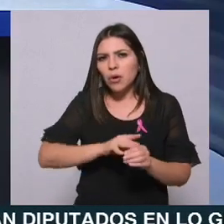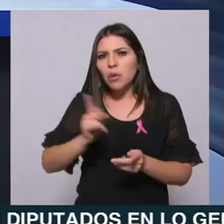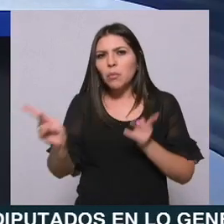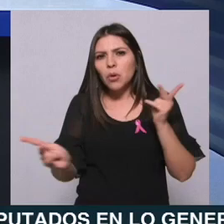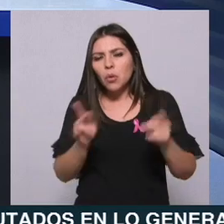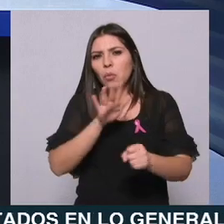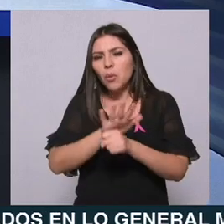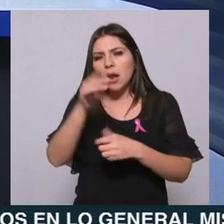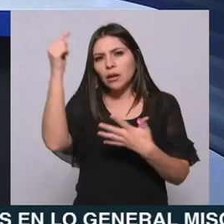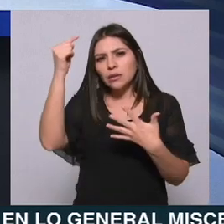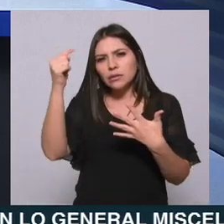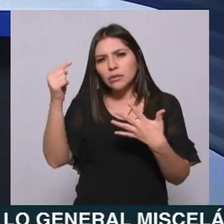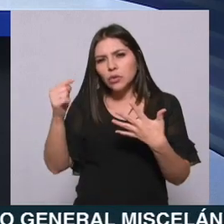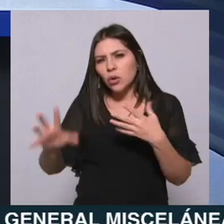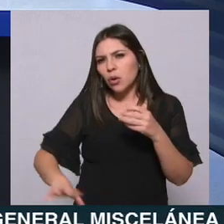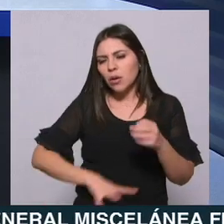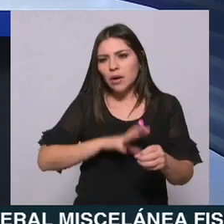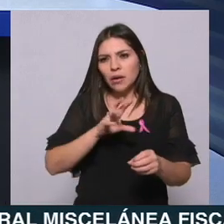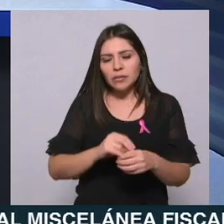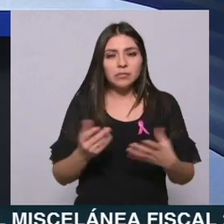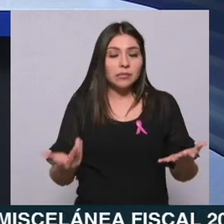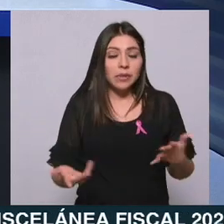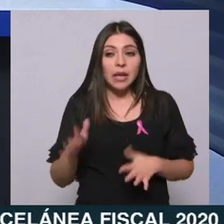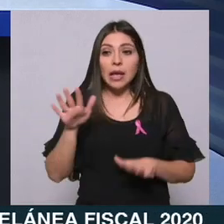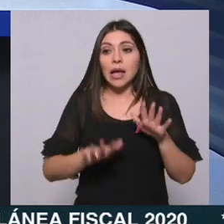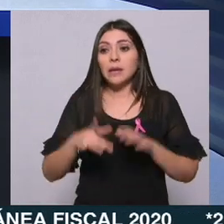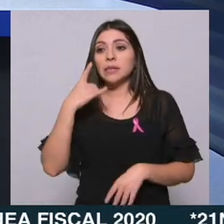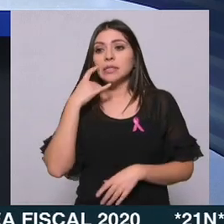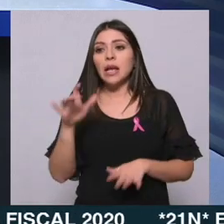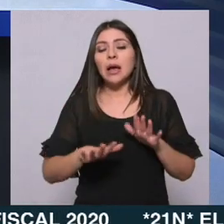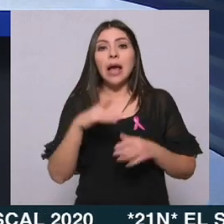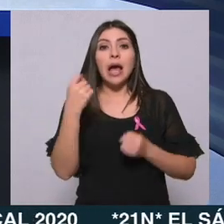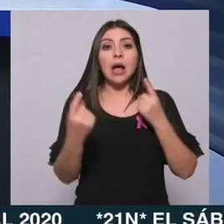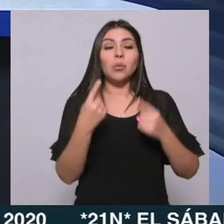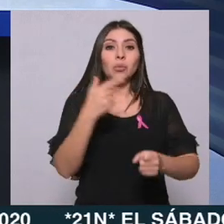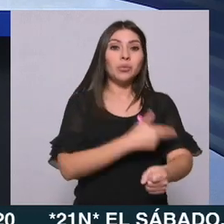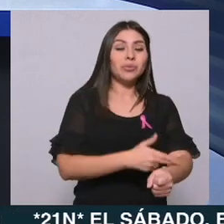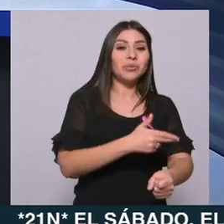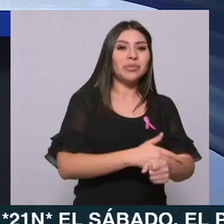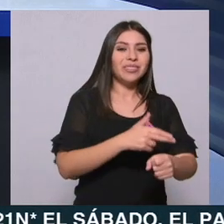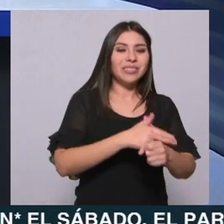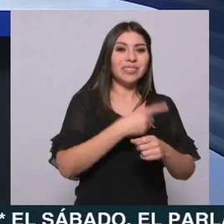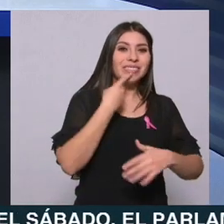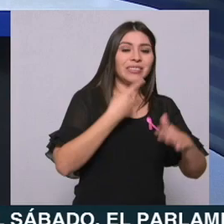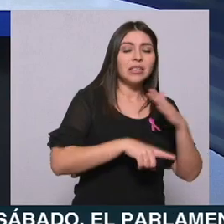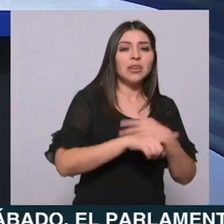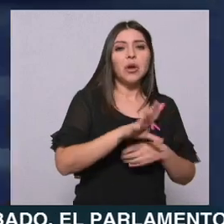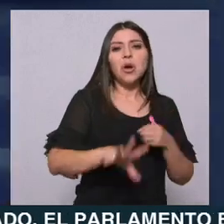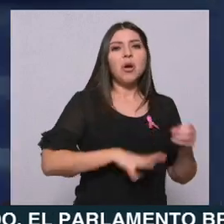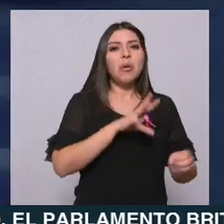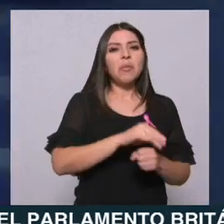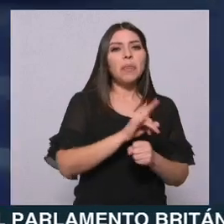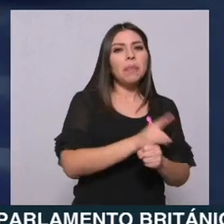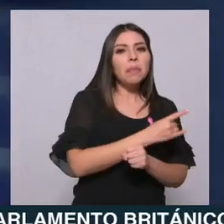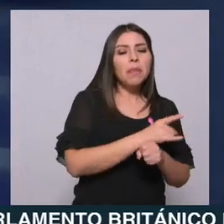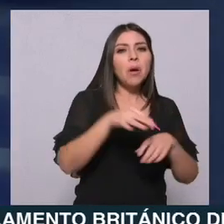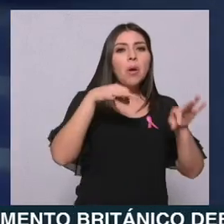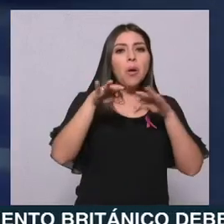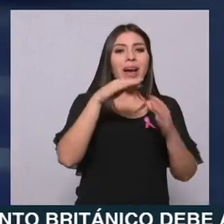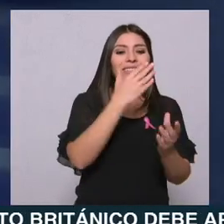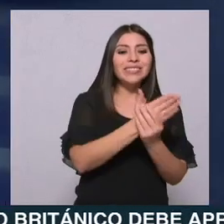Que eso también es raro, de pronto los procesos pueden estar o incompletos, se perdieron hojas porque no había quien las encuadernara y entonces estaban por ahí